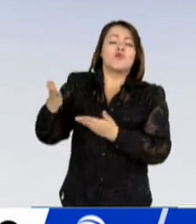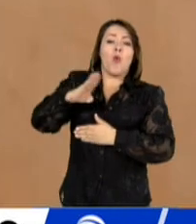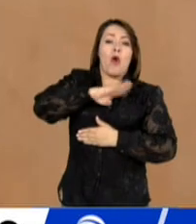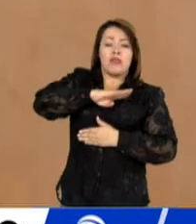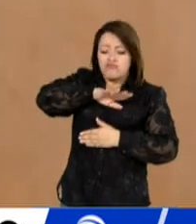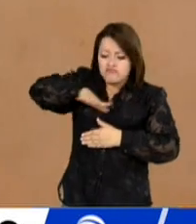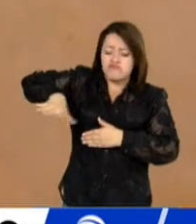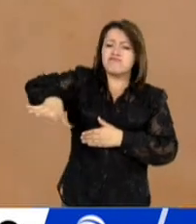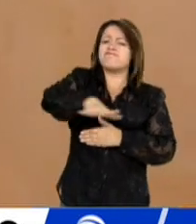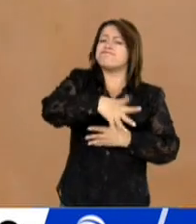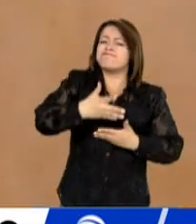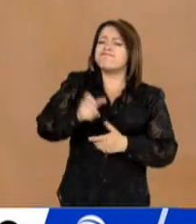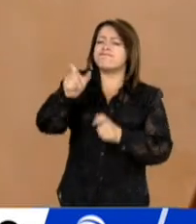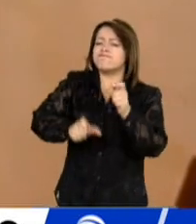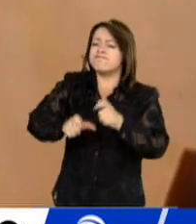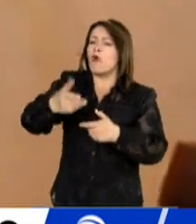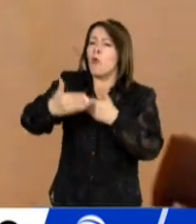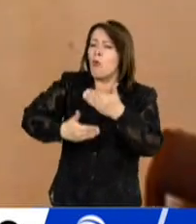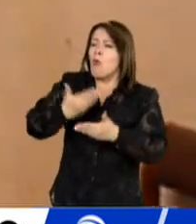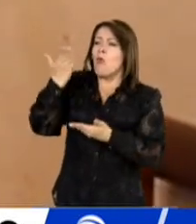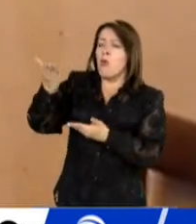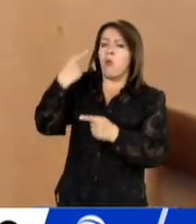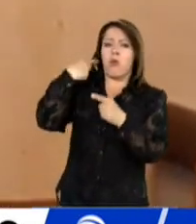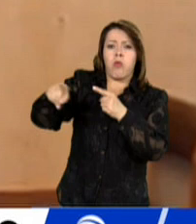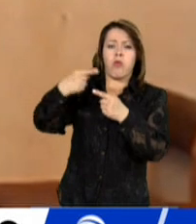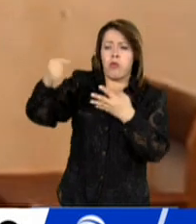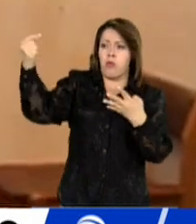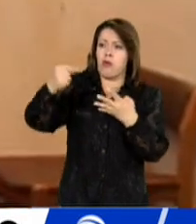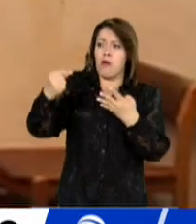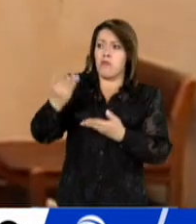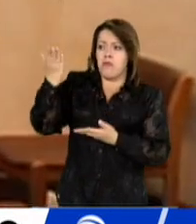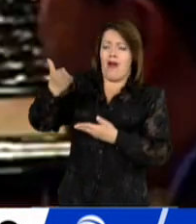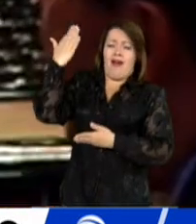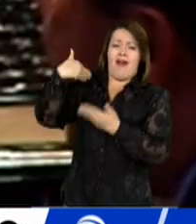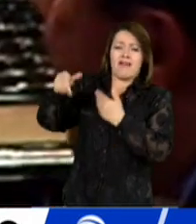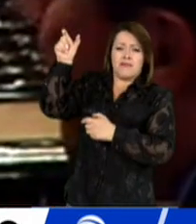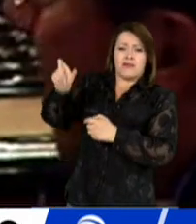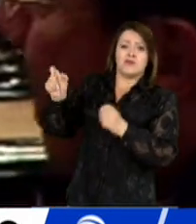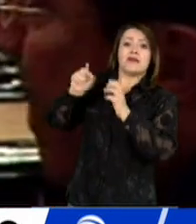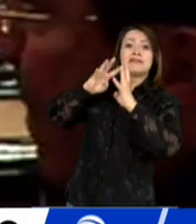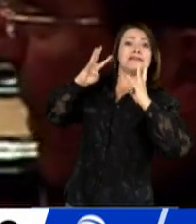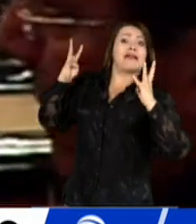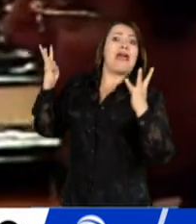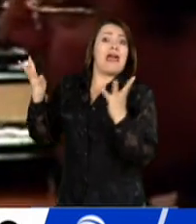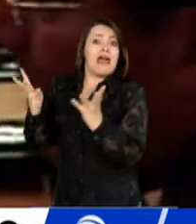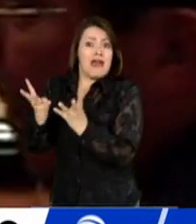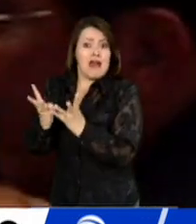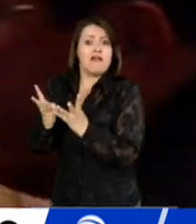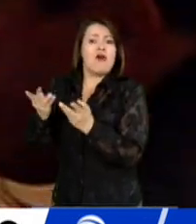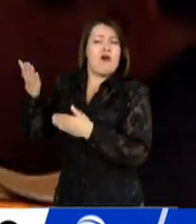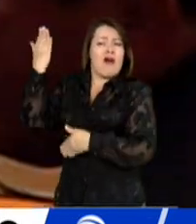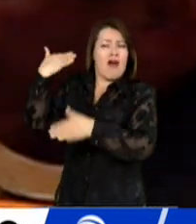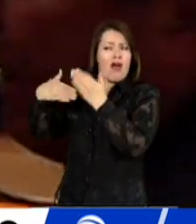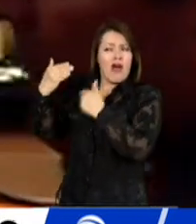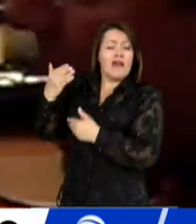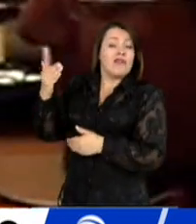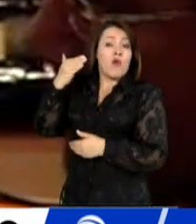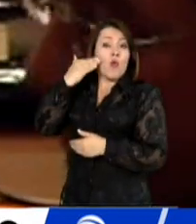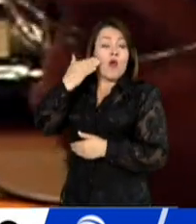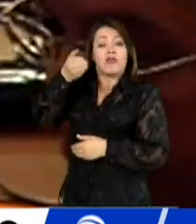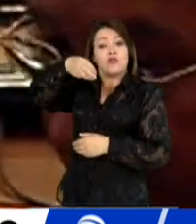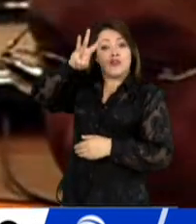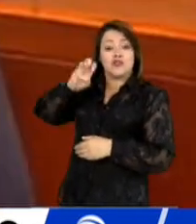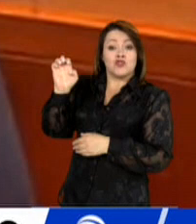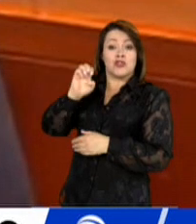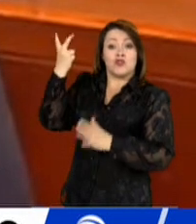municipio. Por su parte, Luis Alberto Gil Castillo fue senador y resultó condenado por la Corte Suprema de Justicia el 18 de